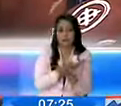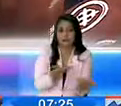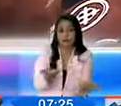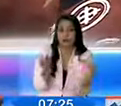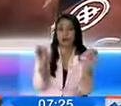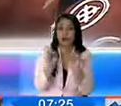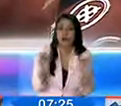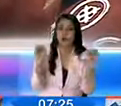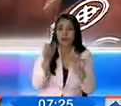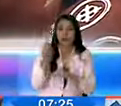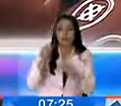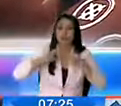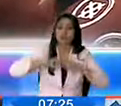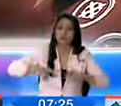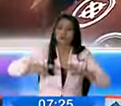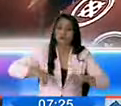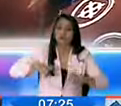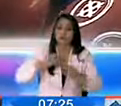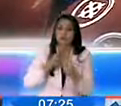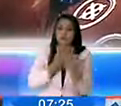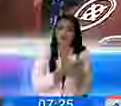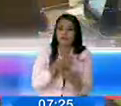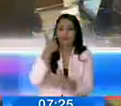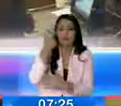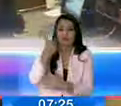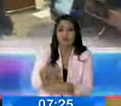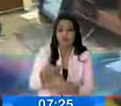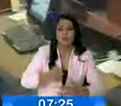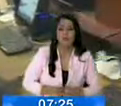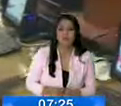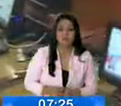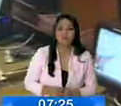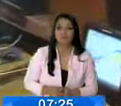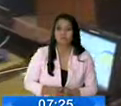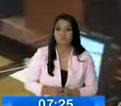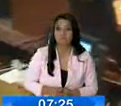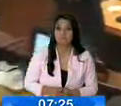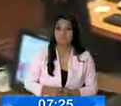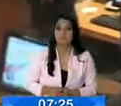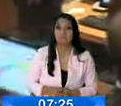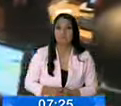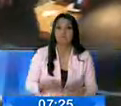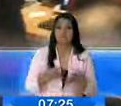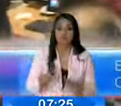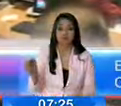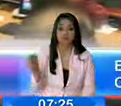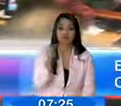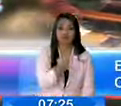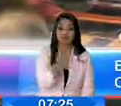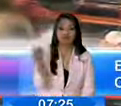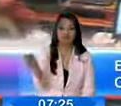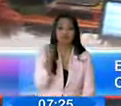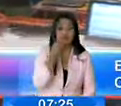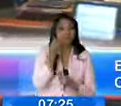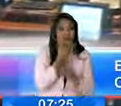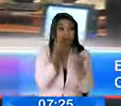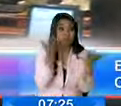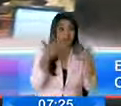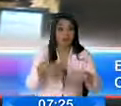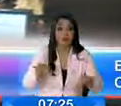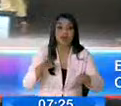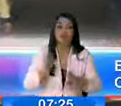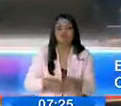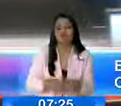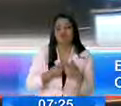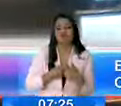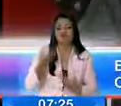las investigaciones que se realizan en la Fiscalía. Lo único en concreto fue que tras la comparecencia en las bancadas se anuncia el inicio de un proceso de